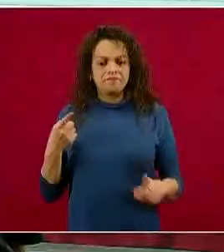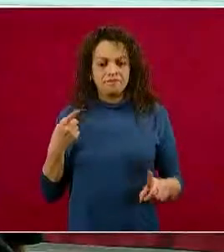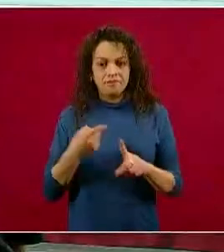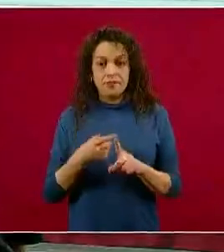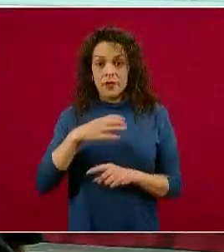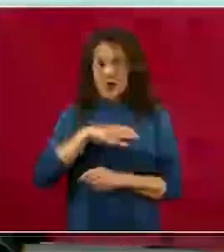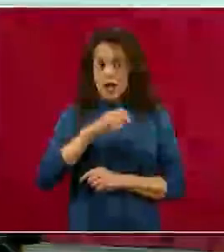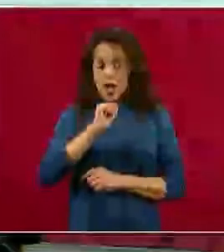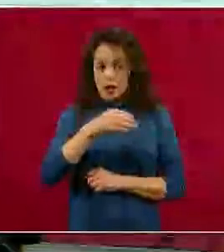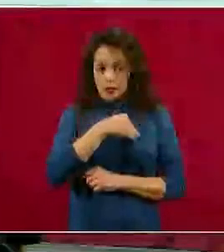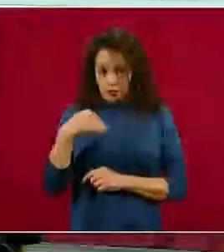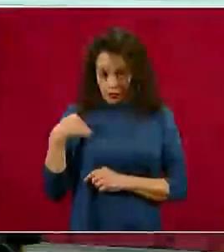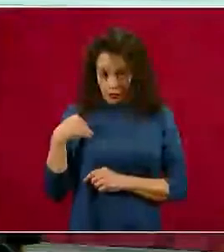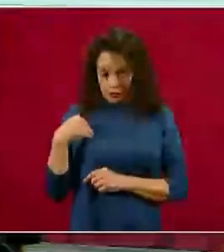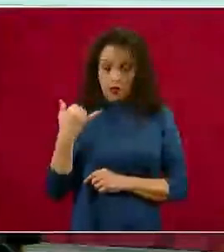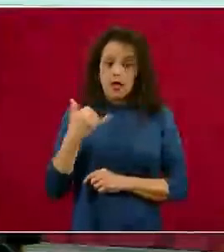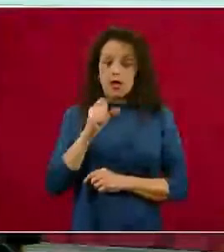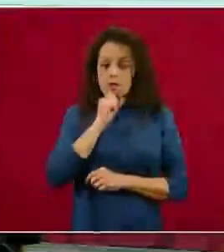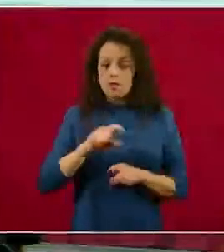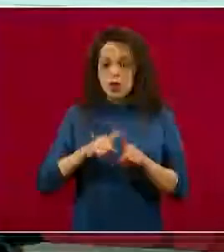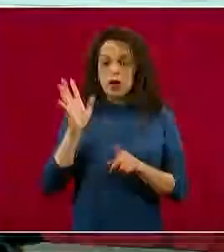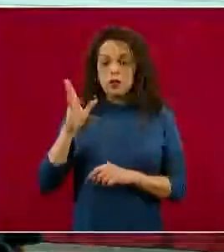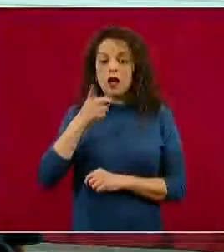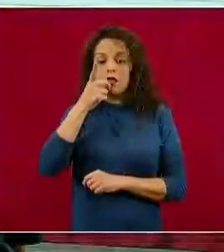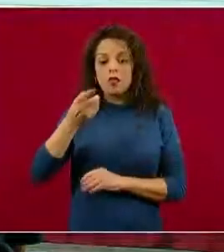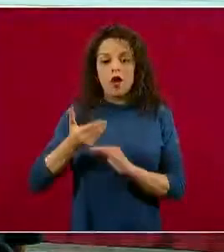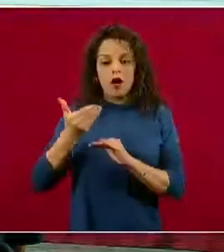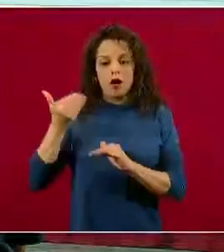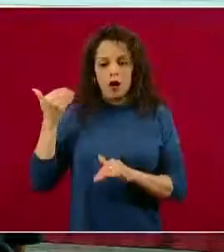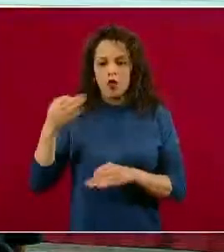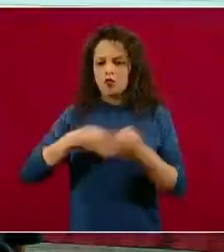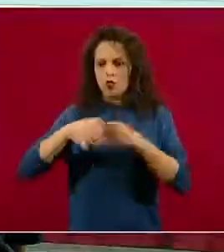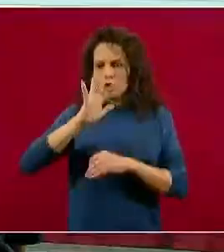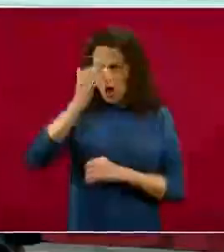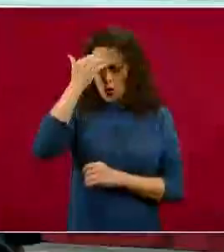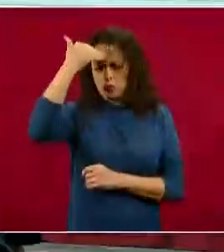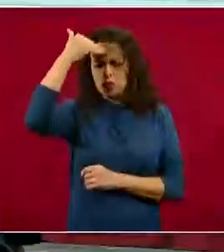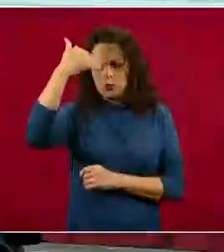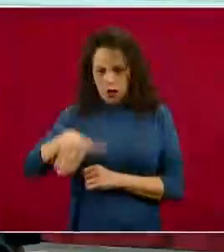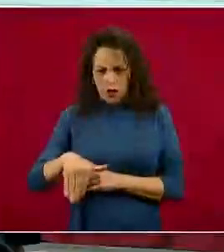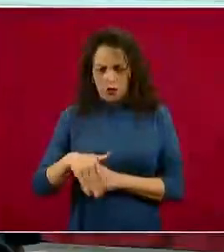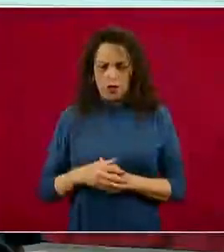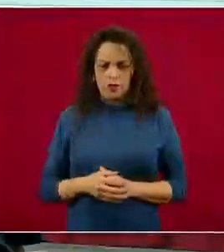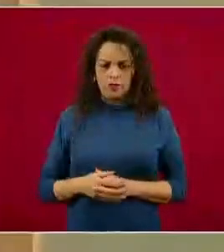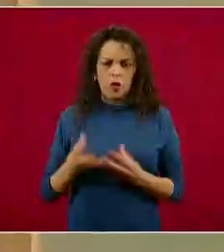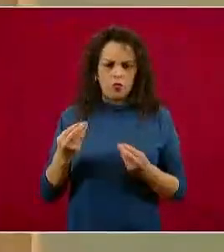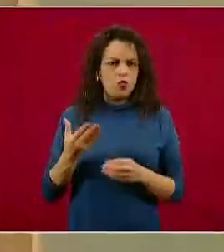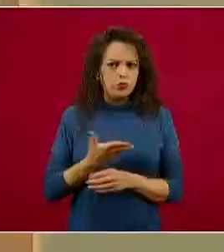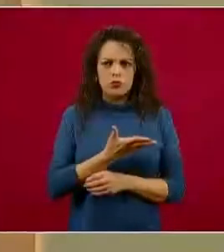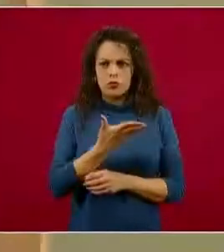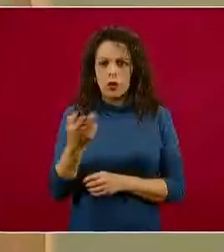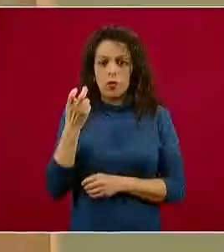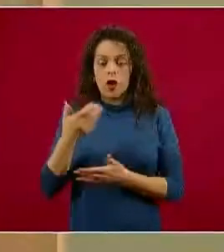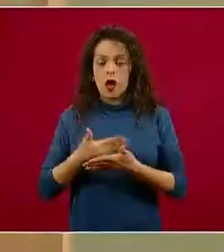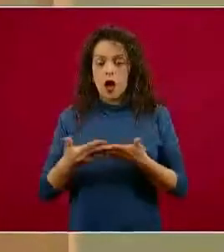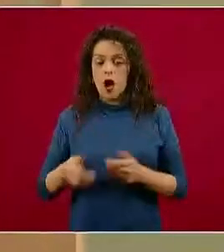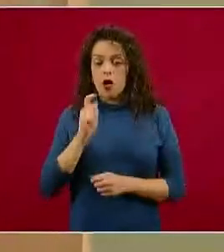como también se ha comentado y también es conocido ya por muchos de ustedes y por eso también el mensaje